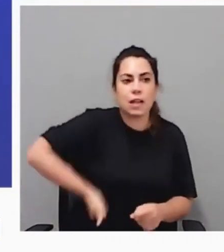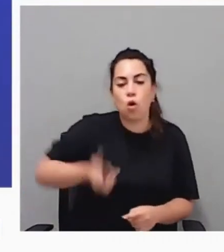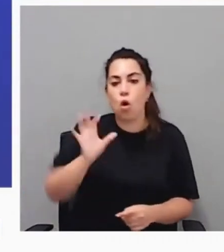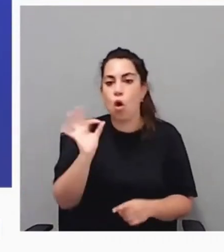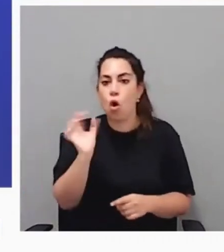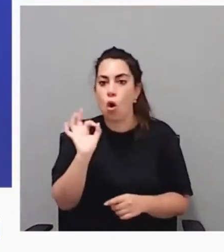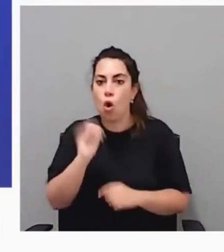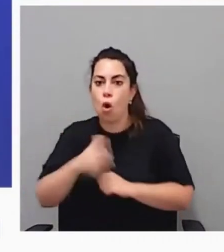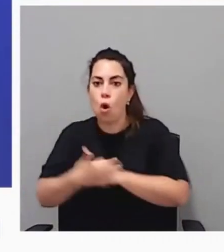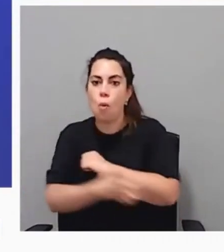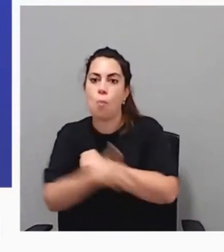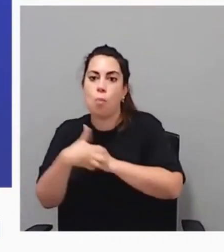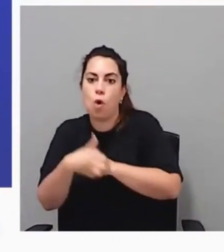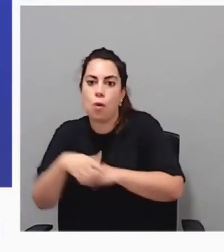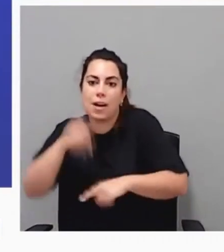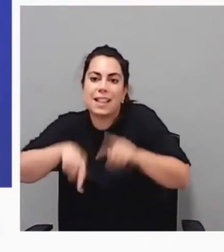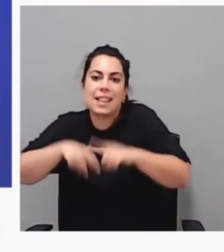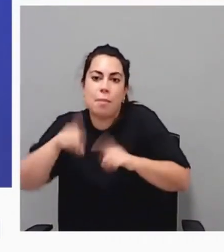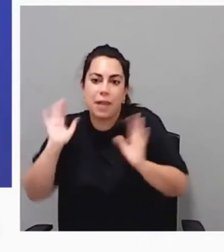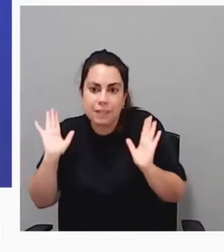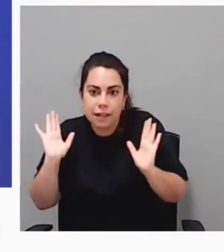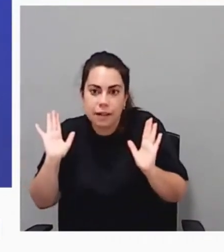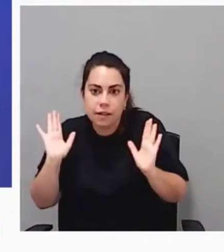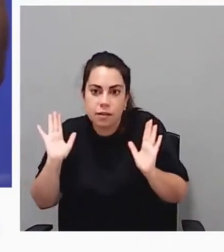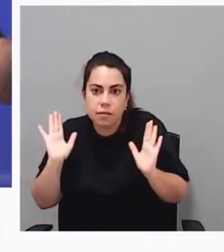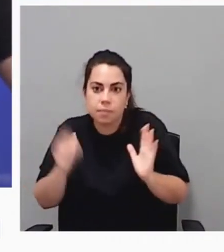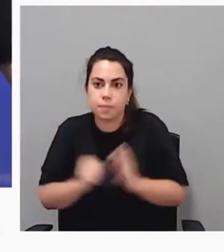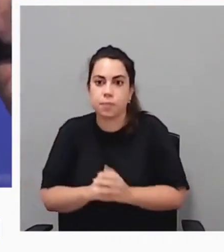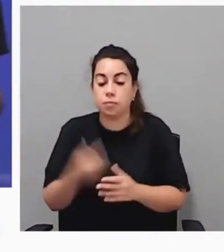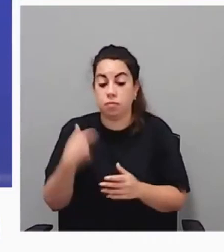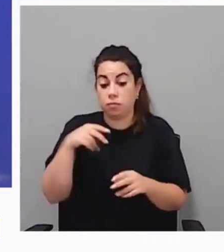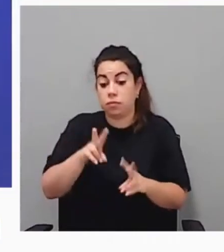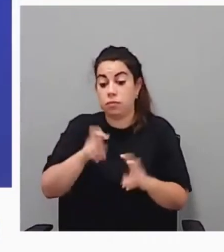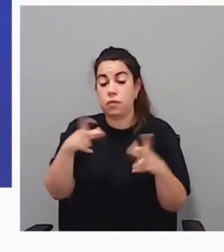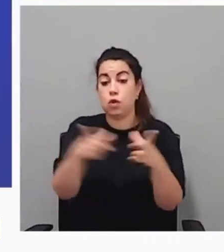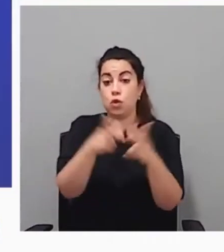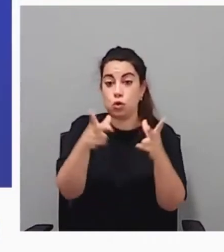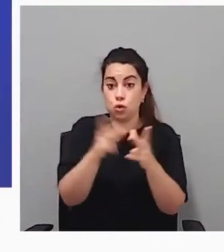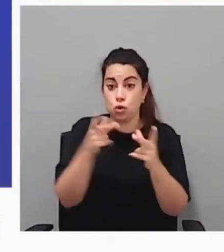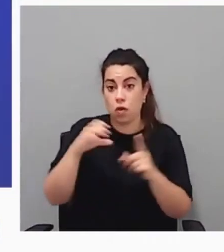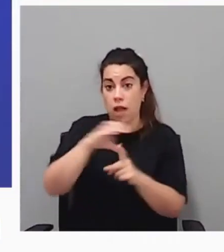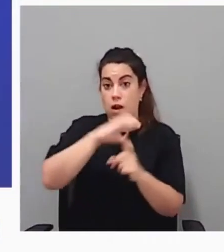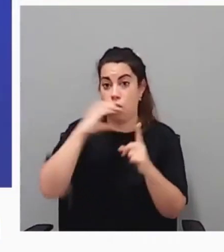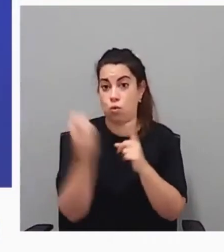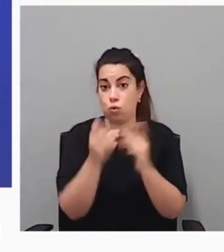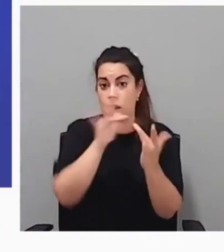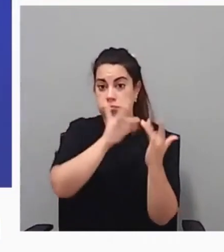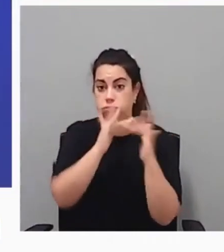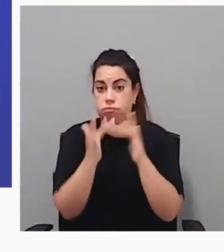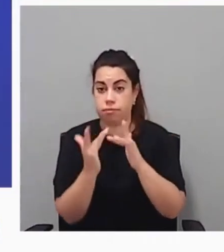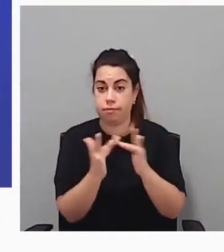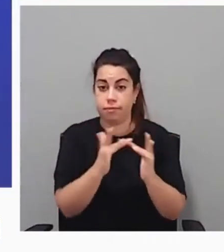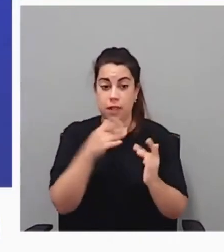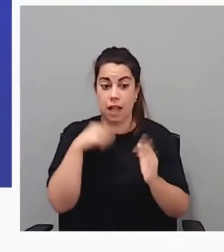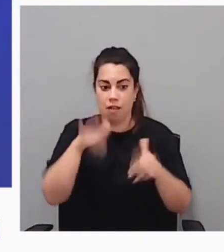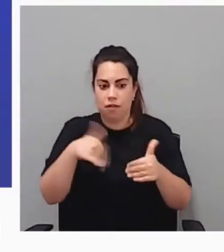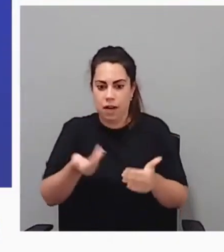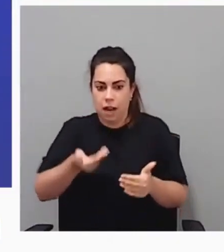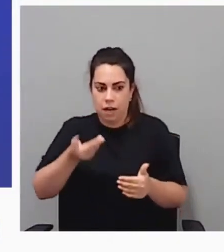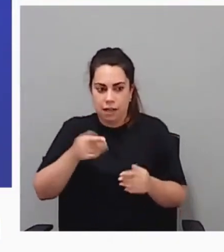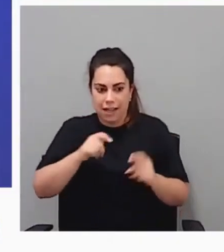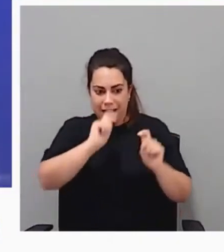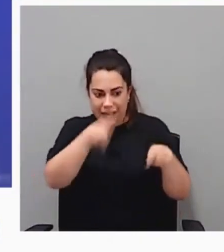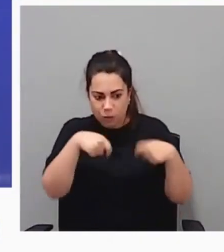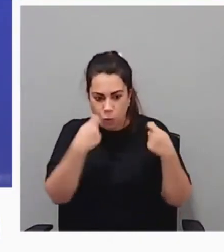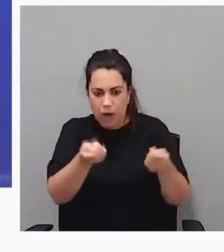entramado social, humano y cultural se entrelaza con la complejidad de la naturaleza. Y en ese